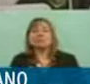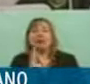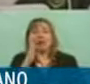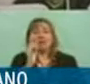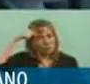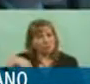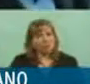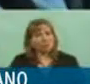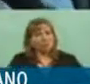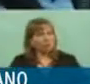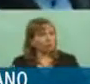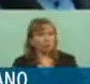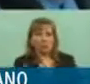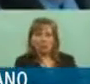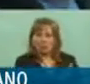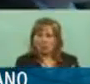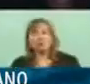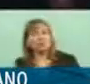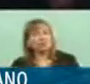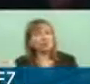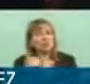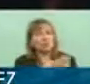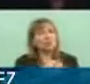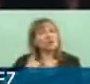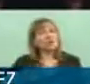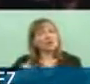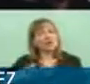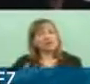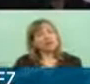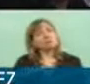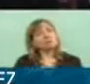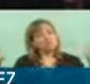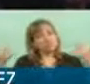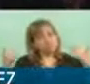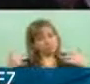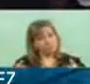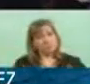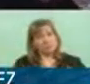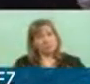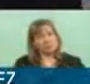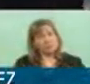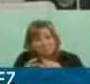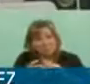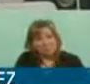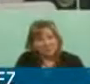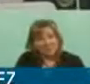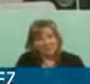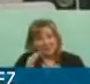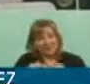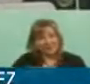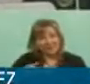estados nacional y provincial y el sector empresario. Llegamos a un acuerdo entre el Estado Nacional y